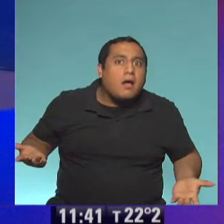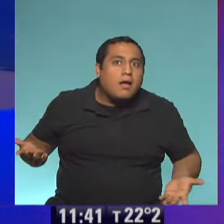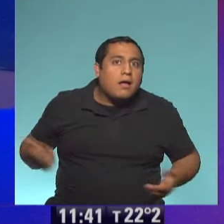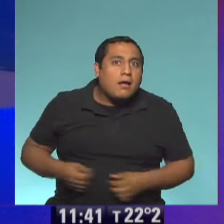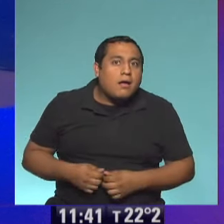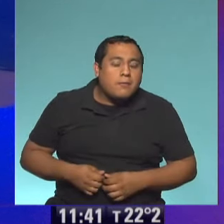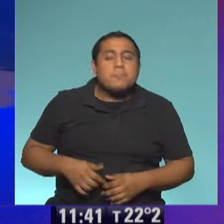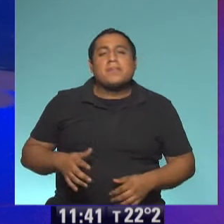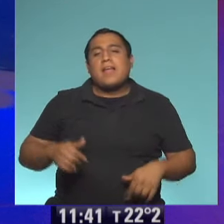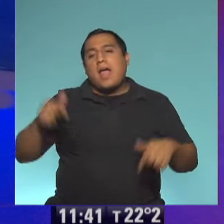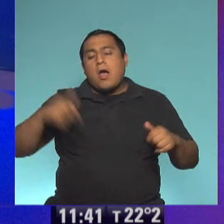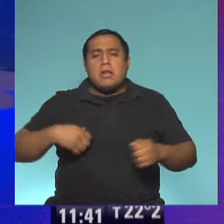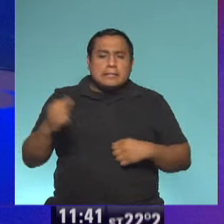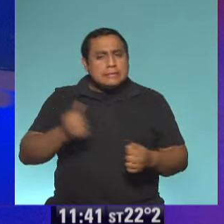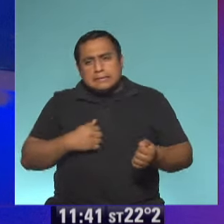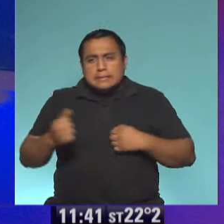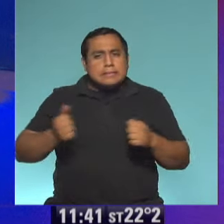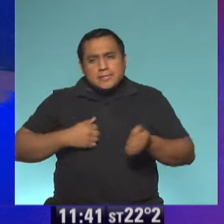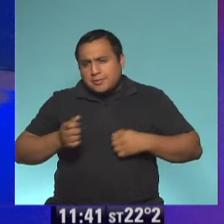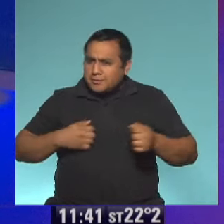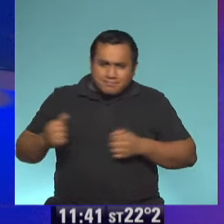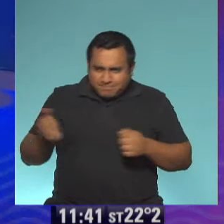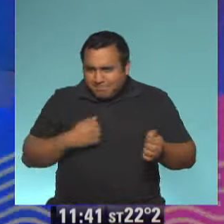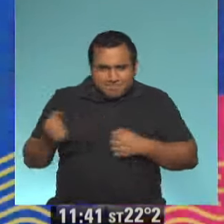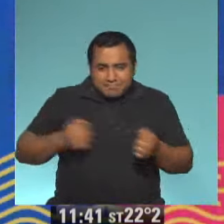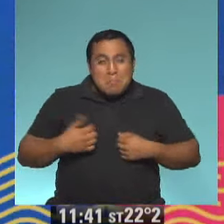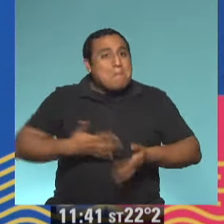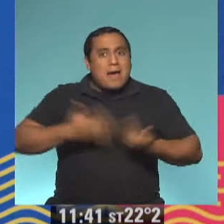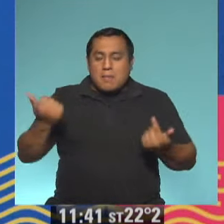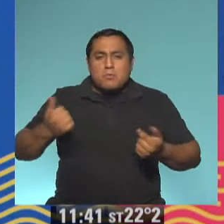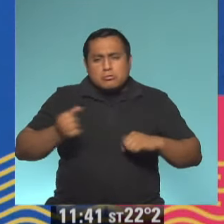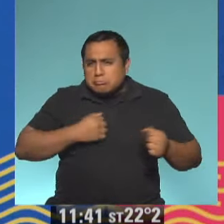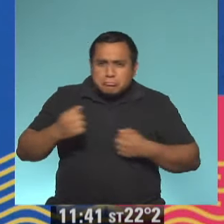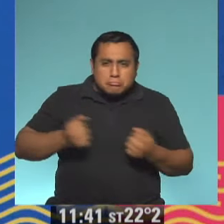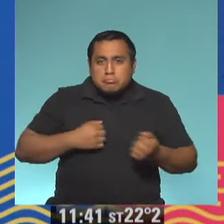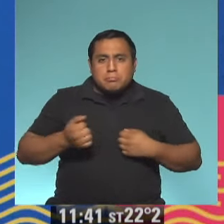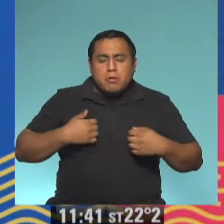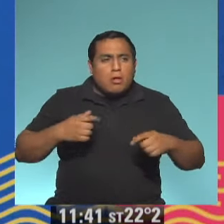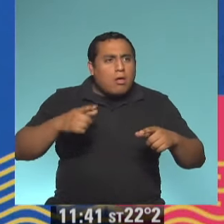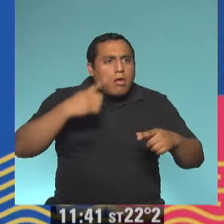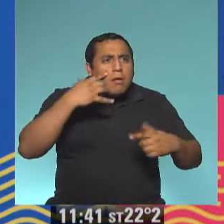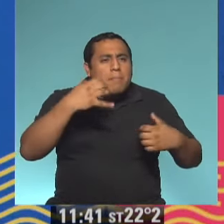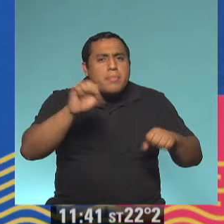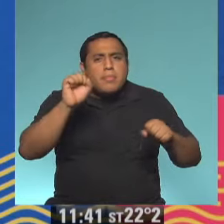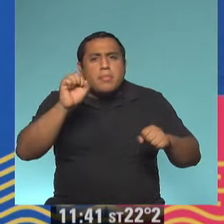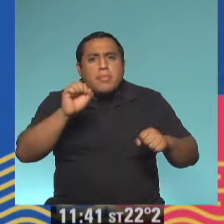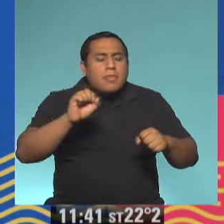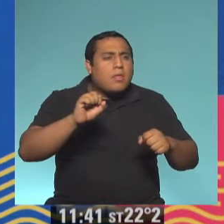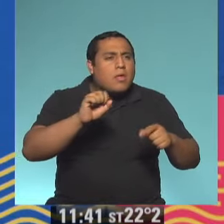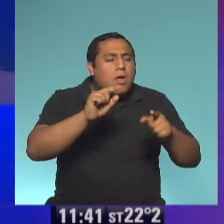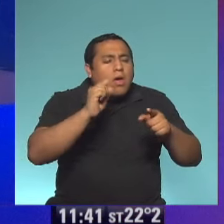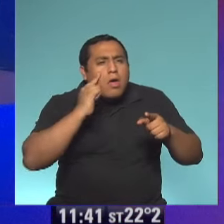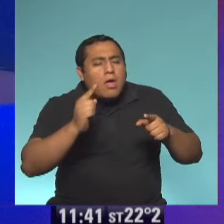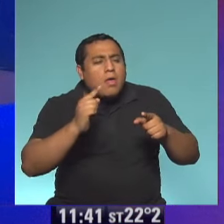Claro, ahora vuelves a correr, incluso más rápido que al principio. Has descubierto a alguien. Un hombre que no estaba en los dibujos